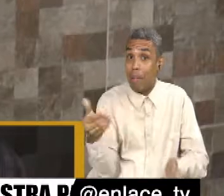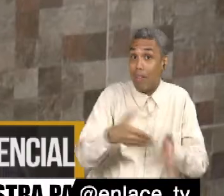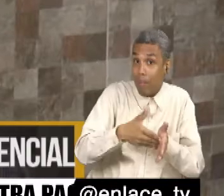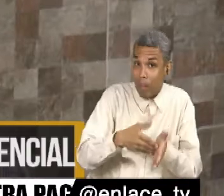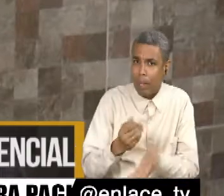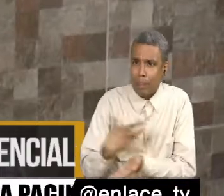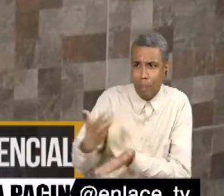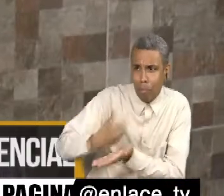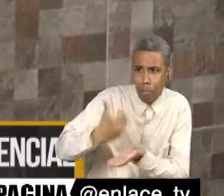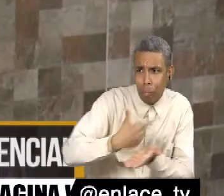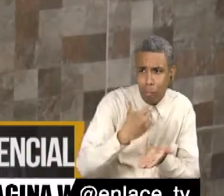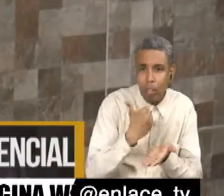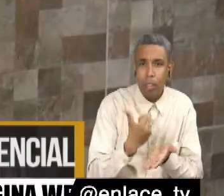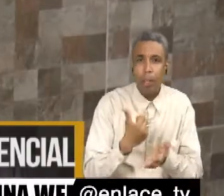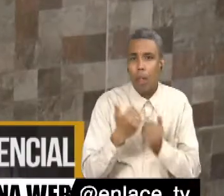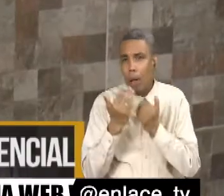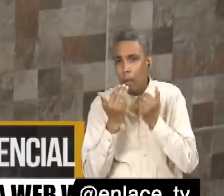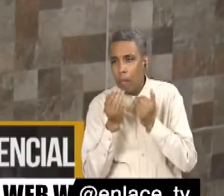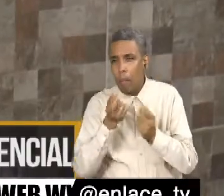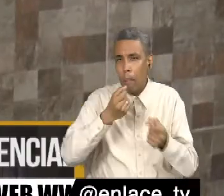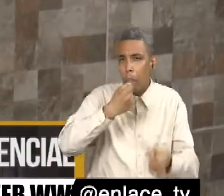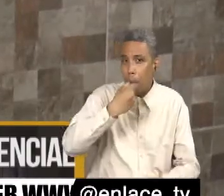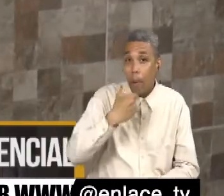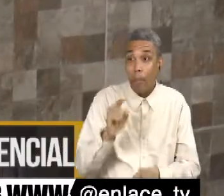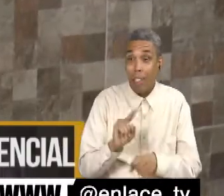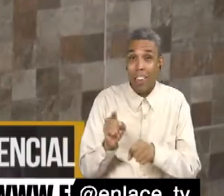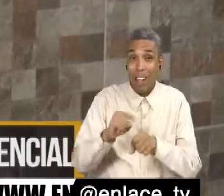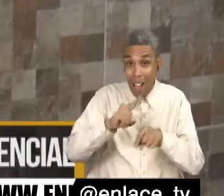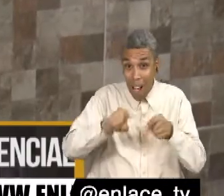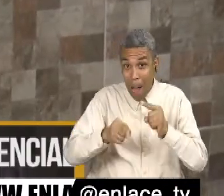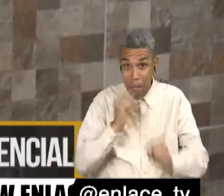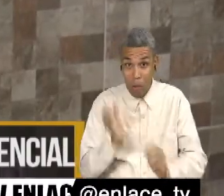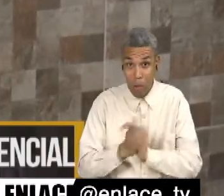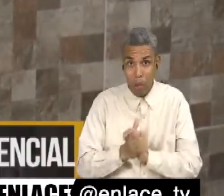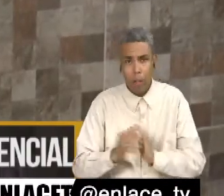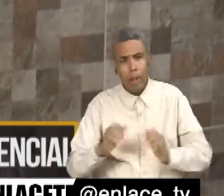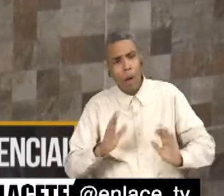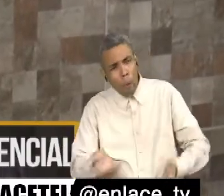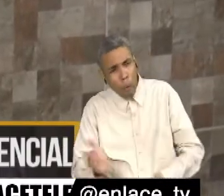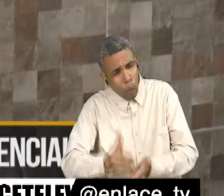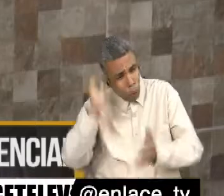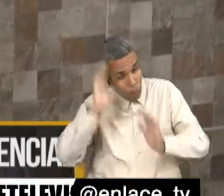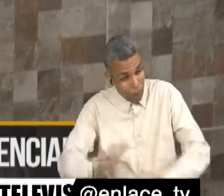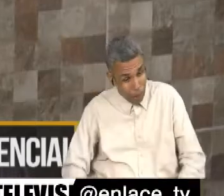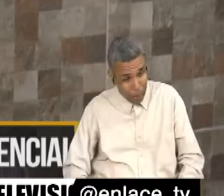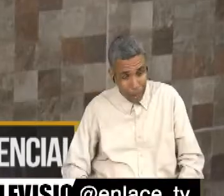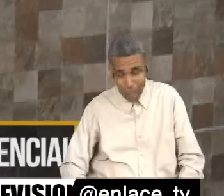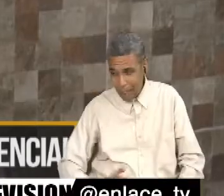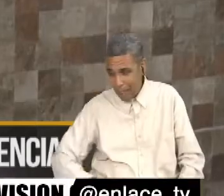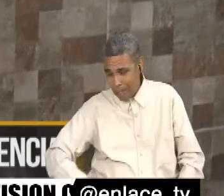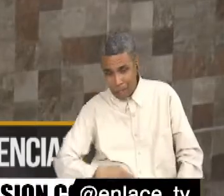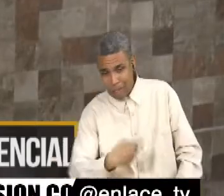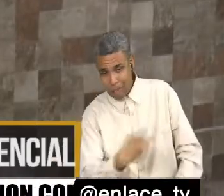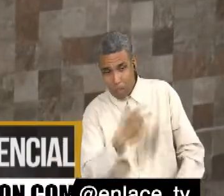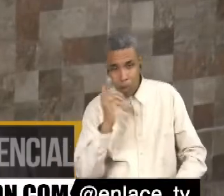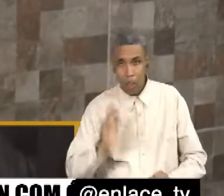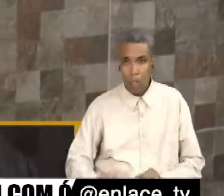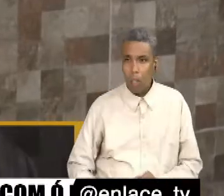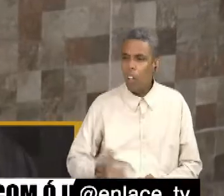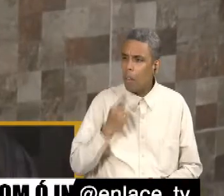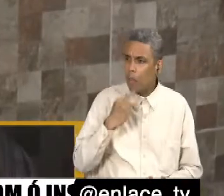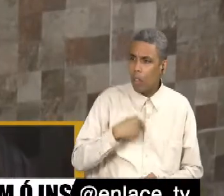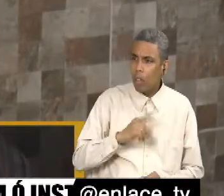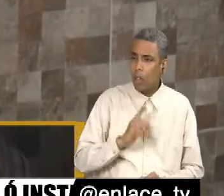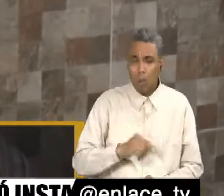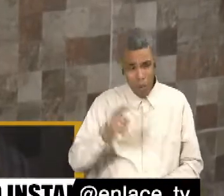me dice, ¿otra vez usted aquí? Y ellos me la compran, sí, pero ya me dijeron que tenía que atacar a Andisalud que me la den. Me deben